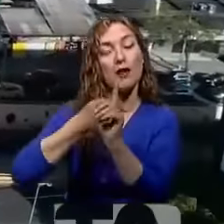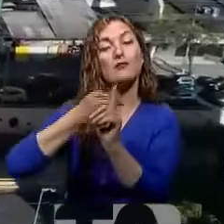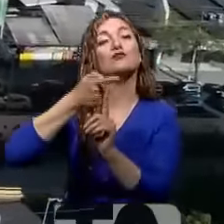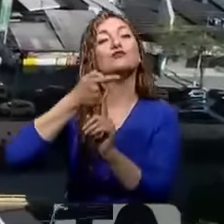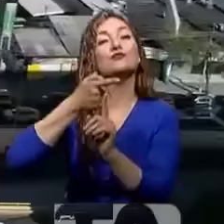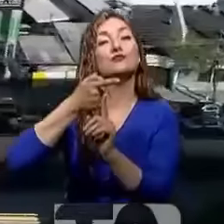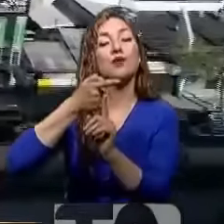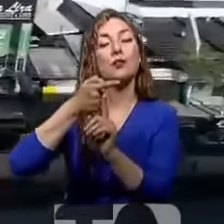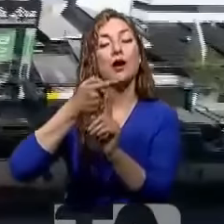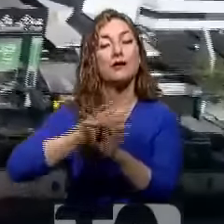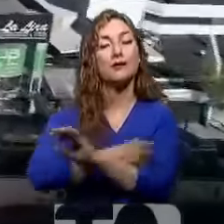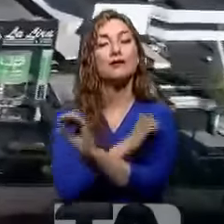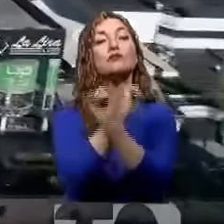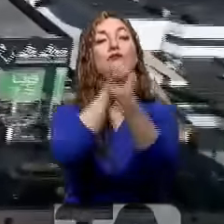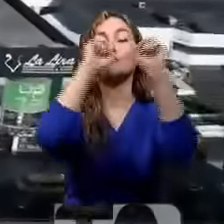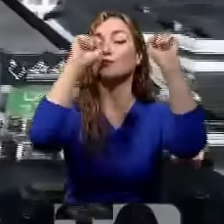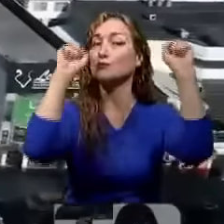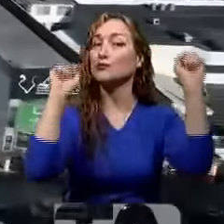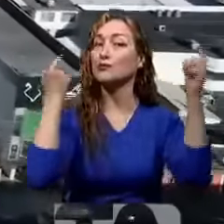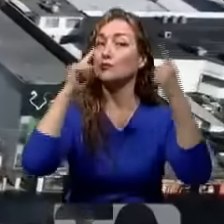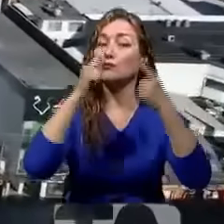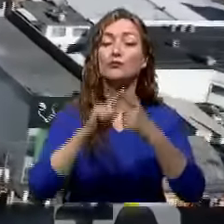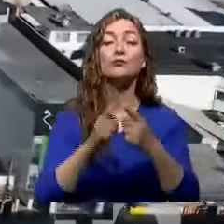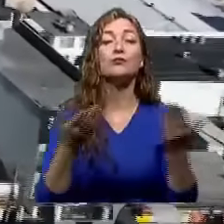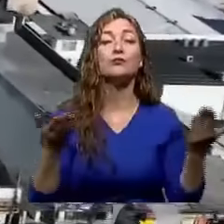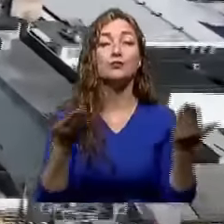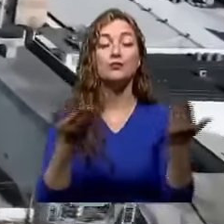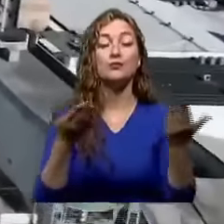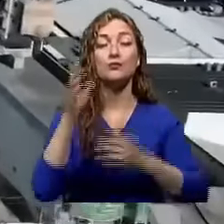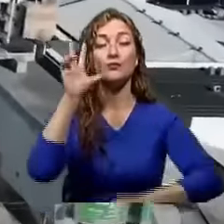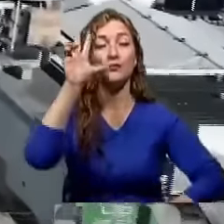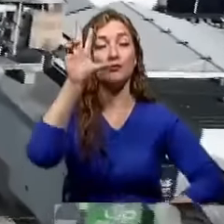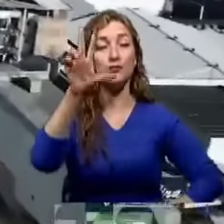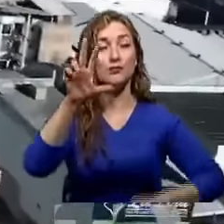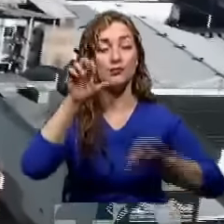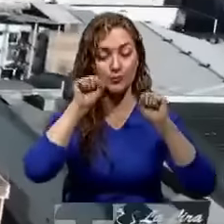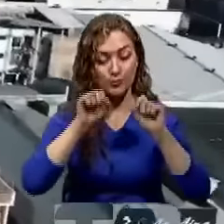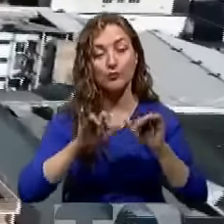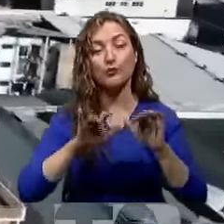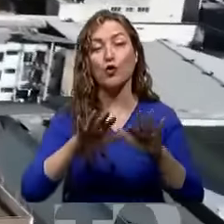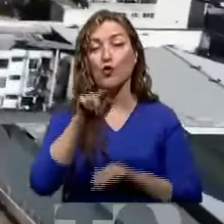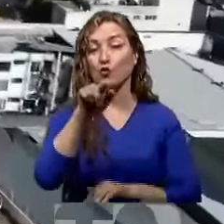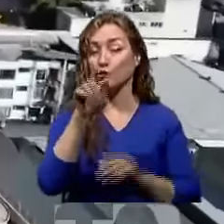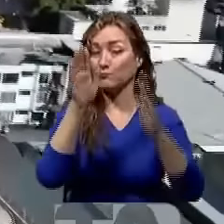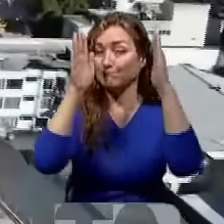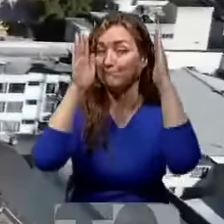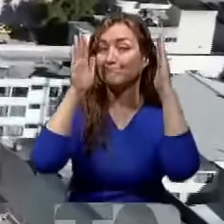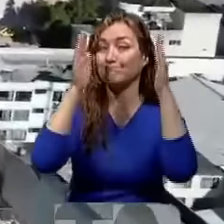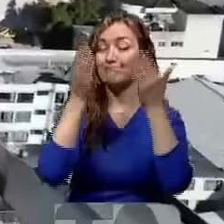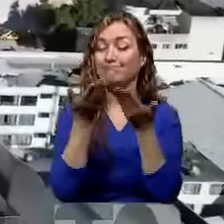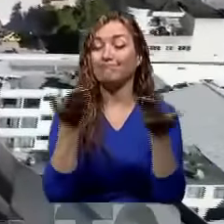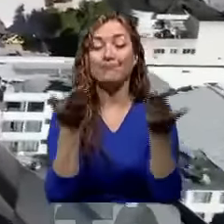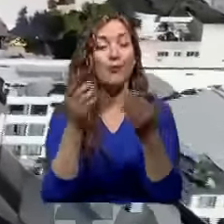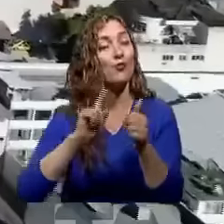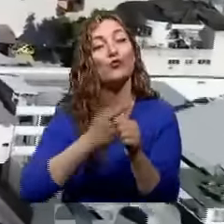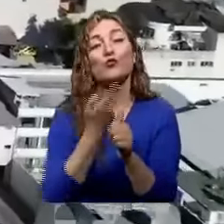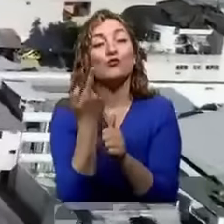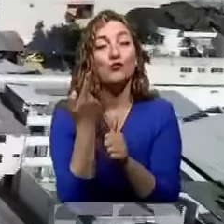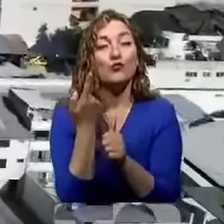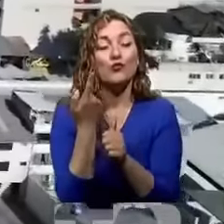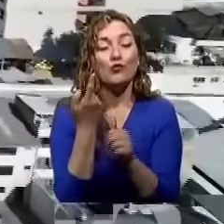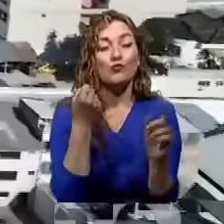temperaturas diurnas, que será hasta, me parece que es el 3 de septiembre, para que ustedes lo tomen en cuenta. Y esto principalmente va a afectar a